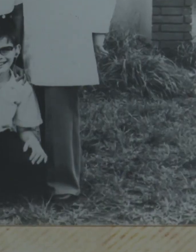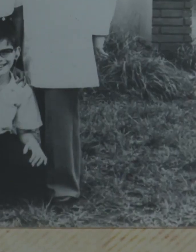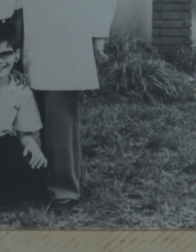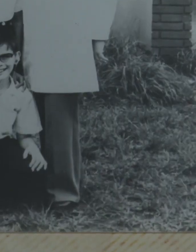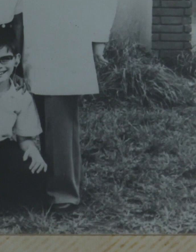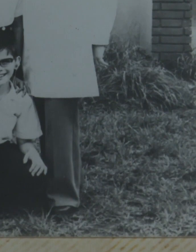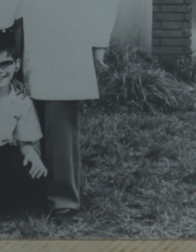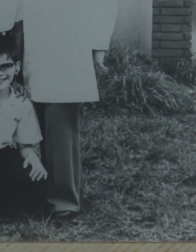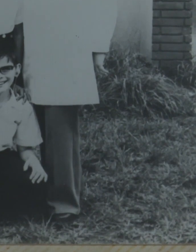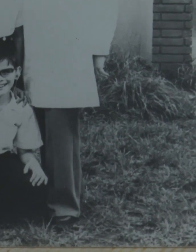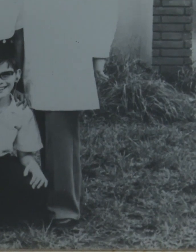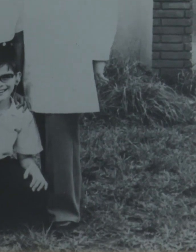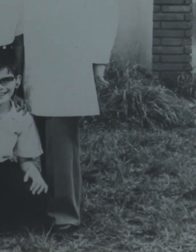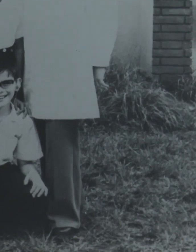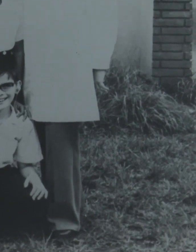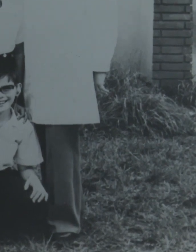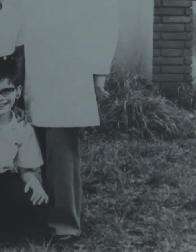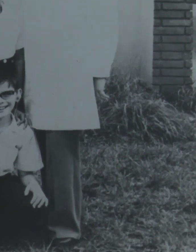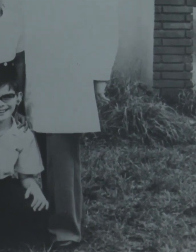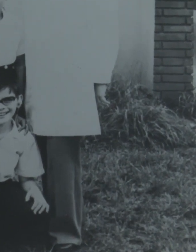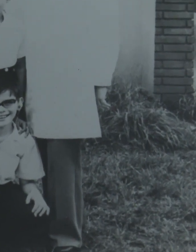muchos.